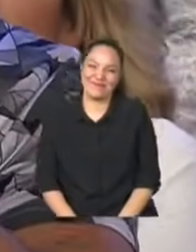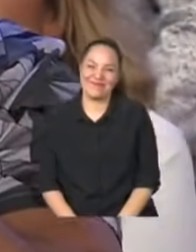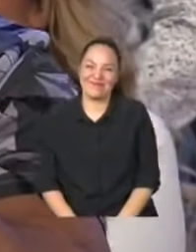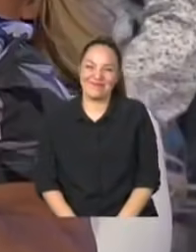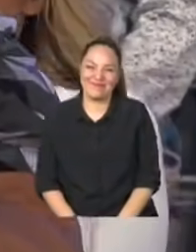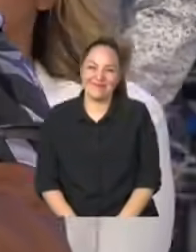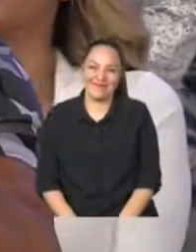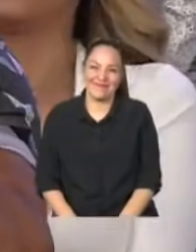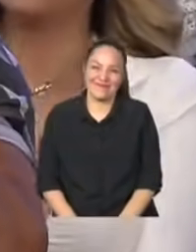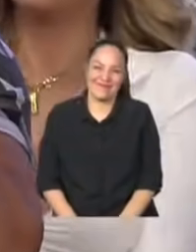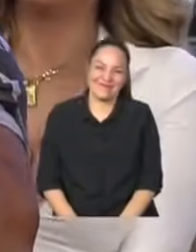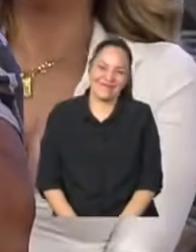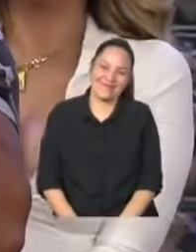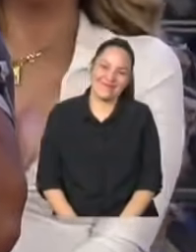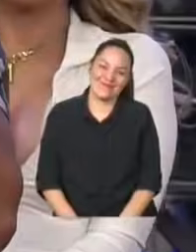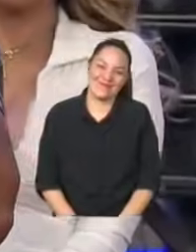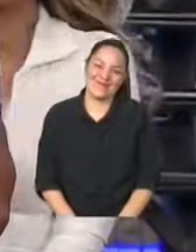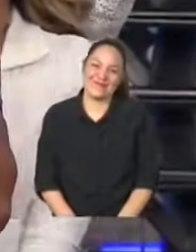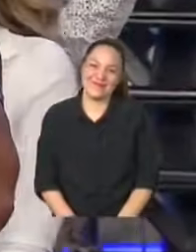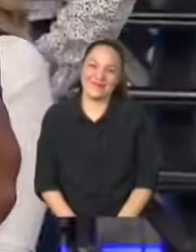Para que vea.